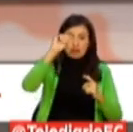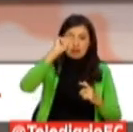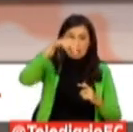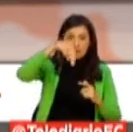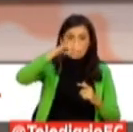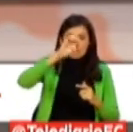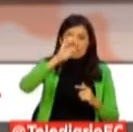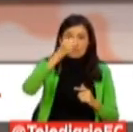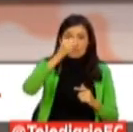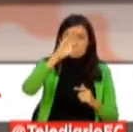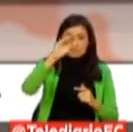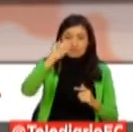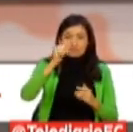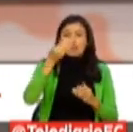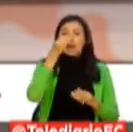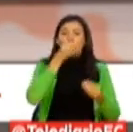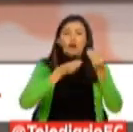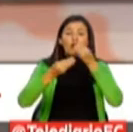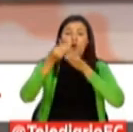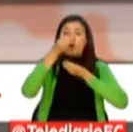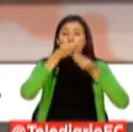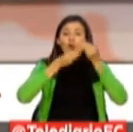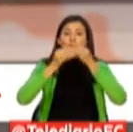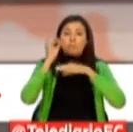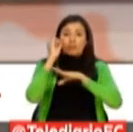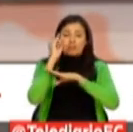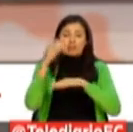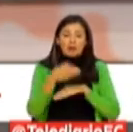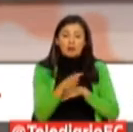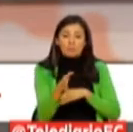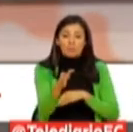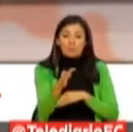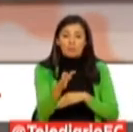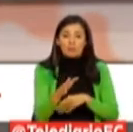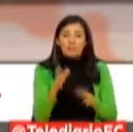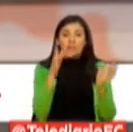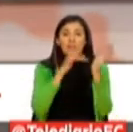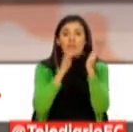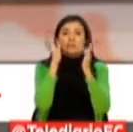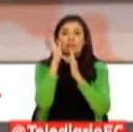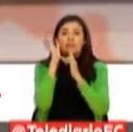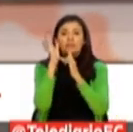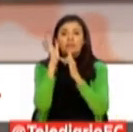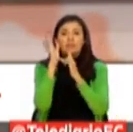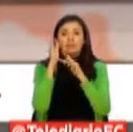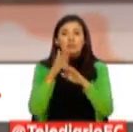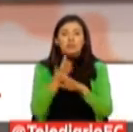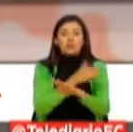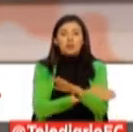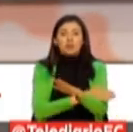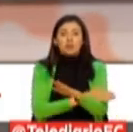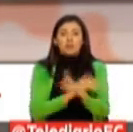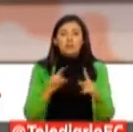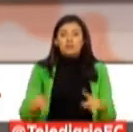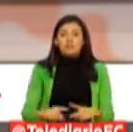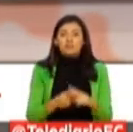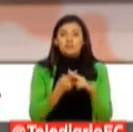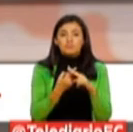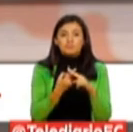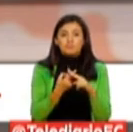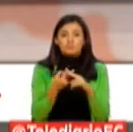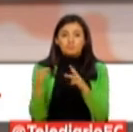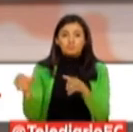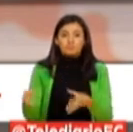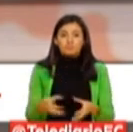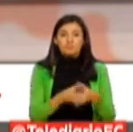ritualidad del pescado. Es comida del templo. Claro, el pescado significa Cristo desde el comienzo, claro, de la cristiandad. Es un símbolo a Cristo, pues